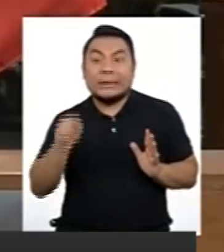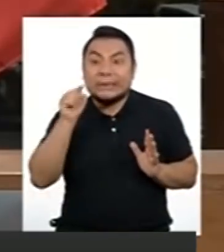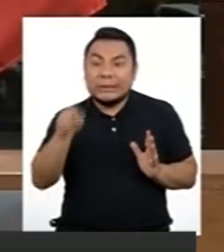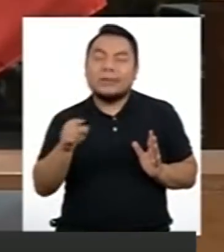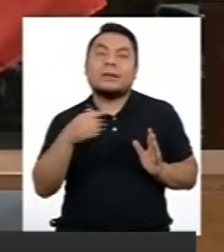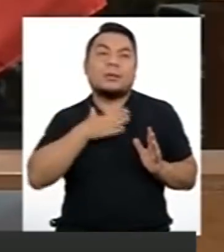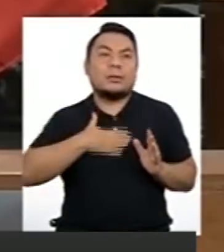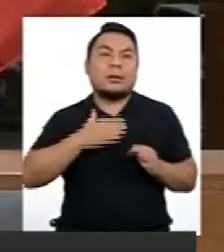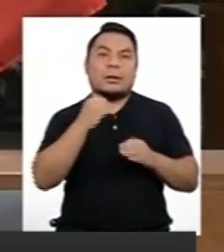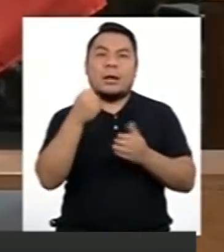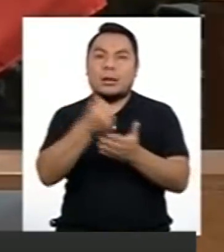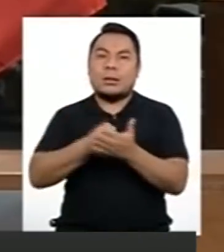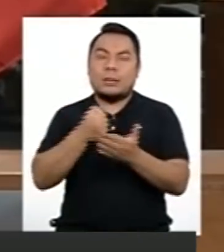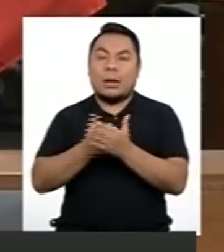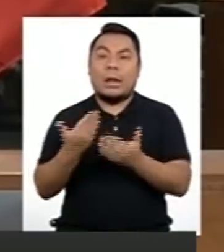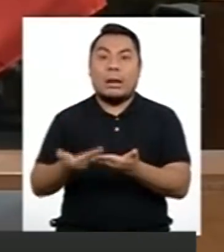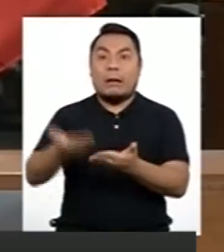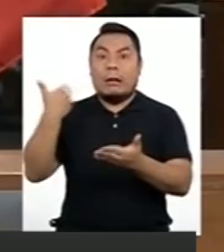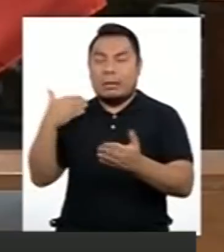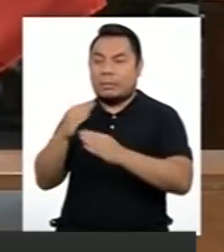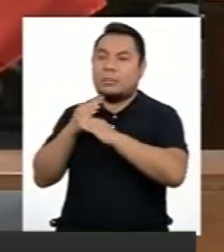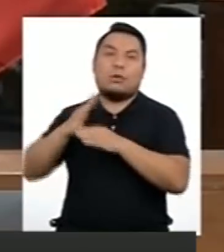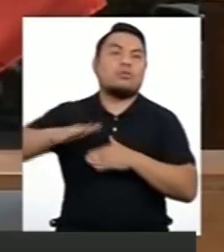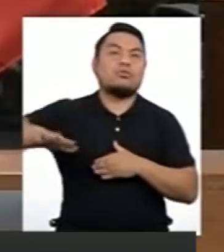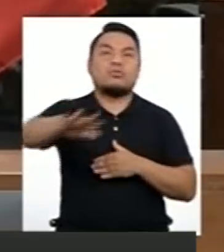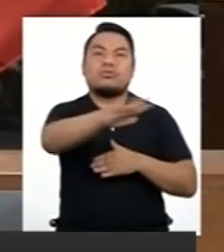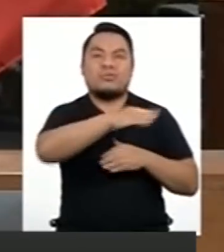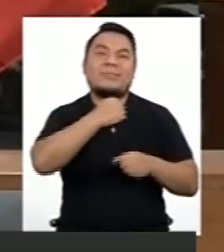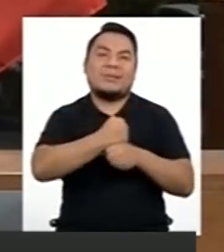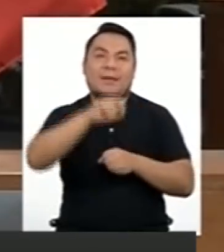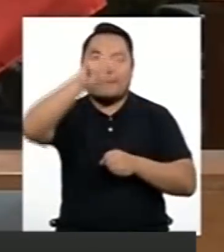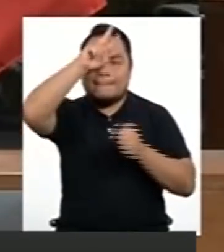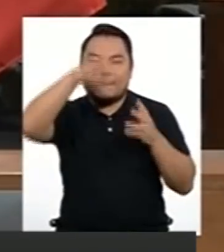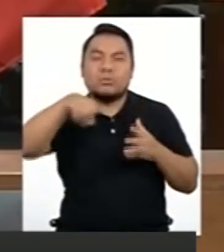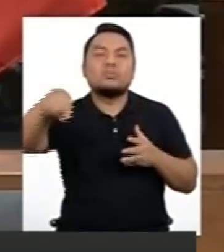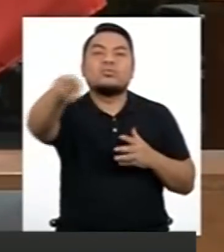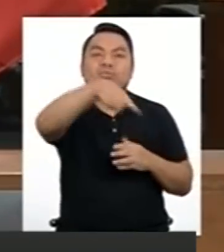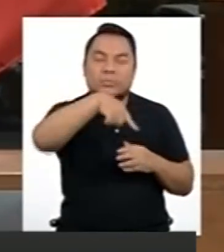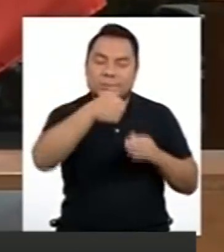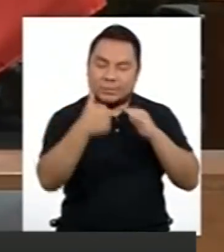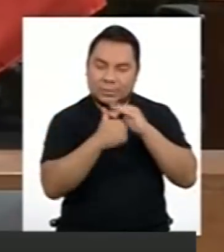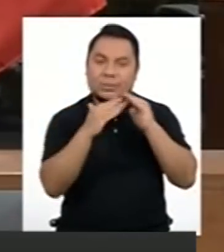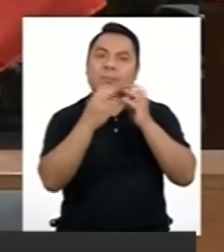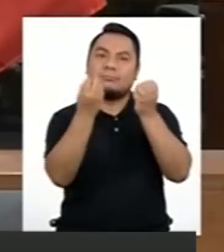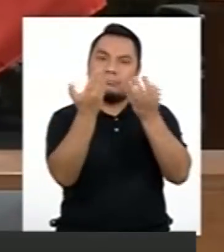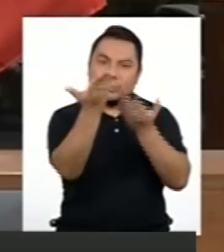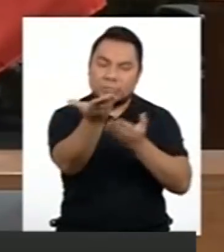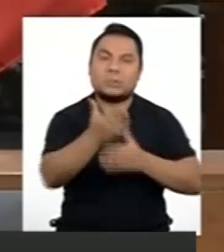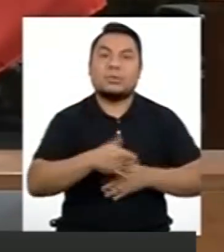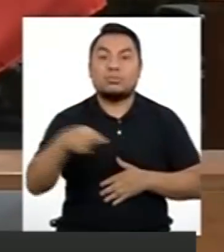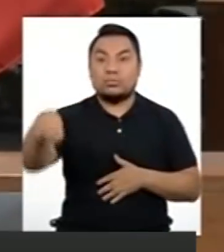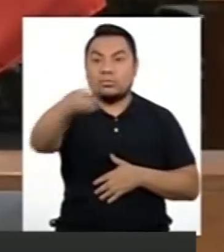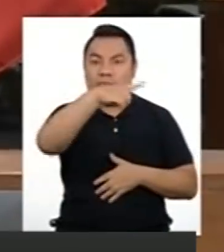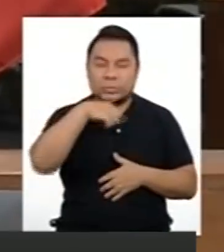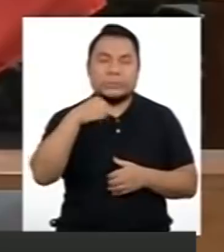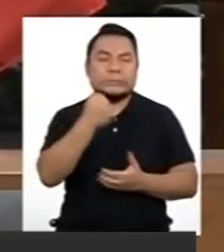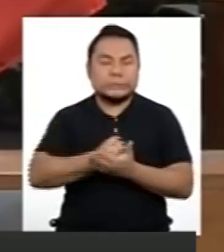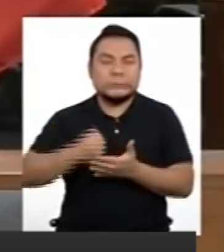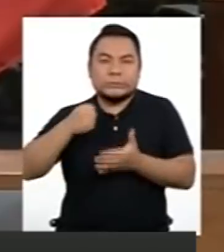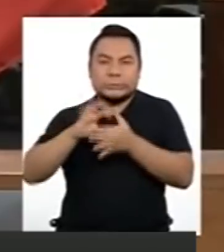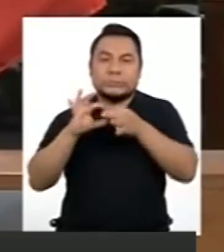se ha evitado con el esfuerzo de todos los peruanos, de todos, el esfuerzo de usted, de nosotros, para